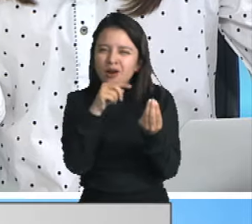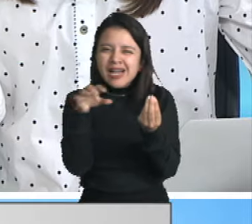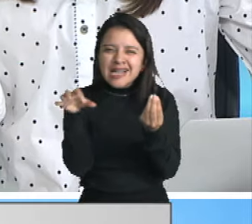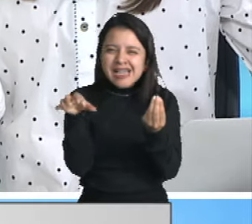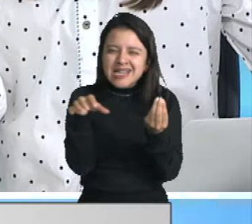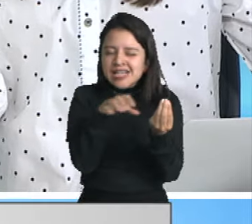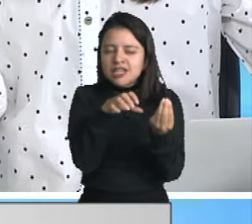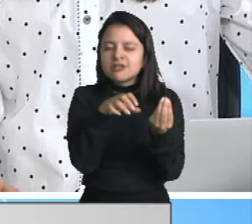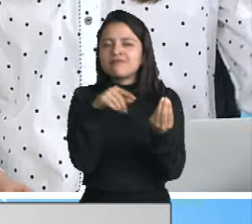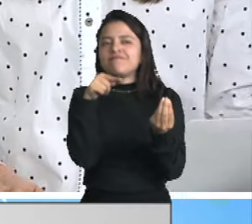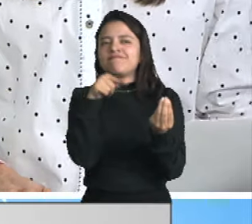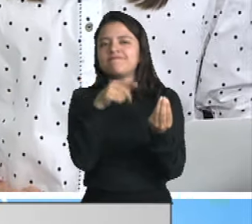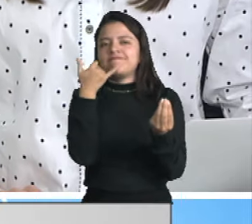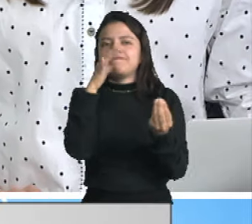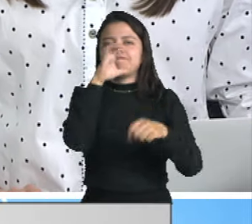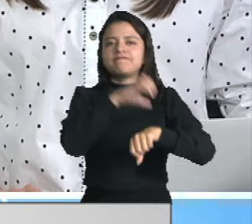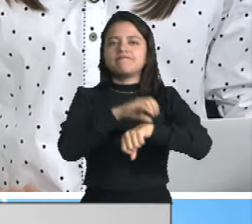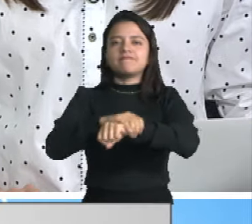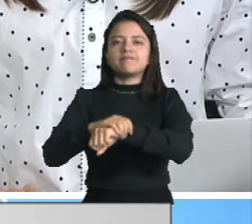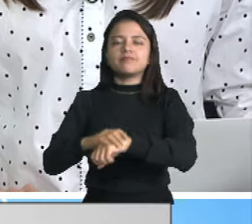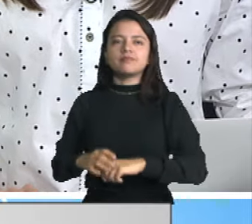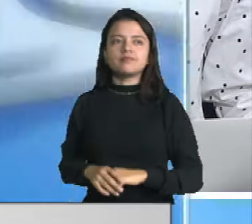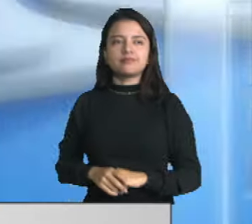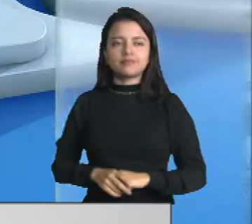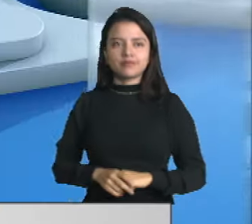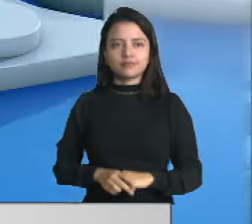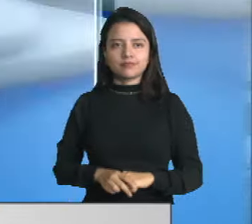Villegas tiene los detalles del operativo. Valentina, buenas tardes.